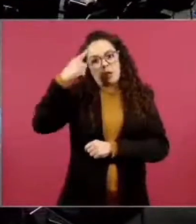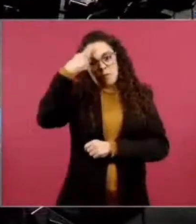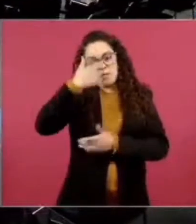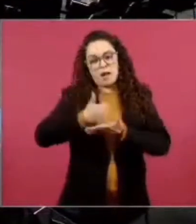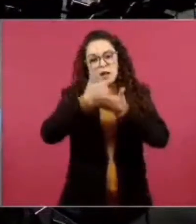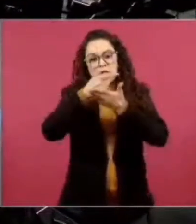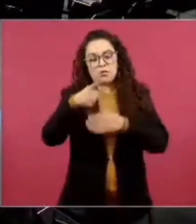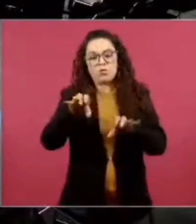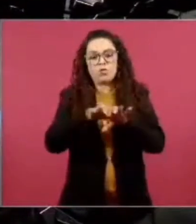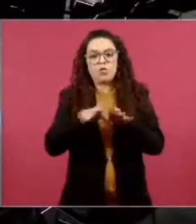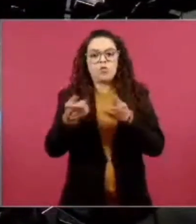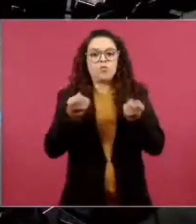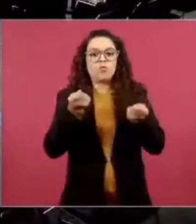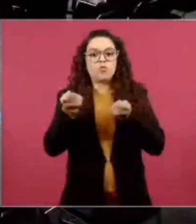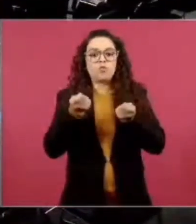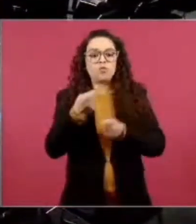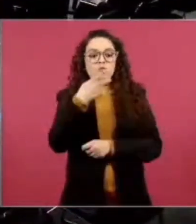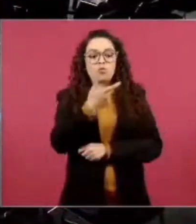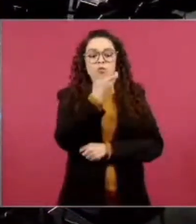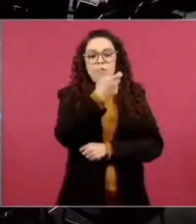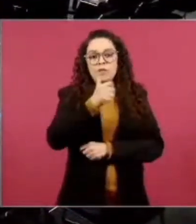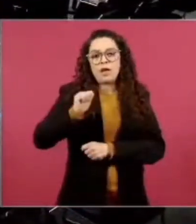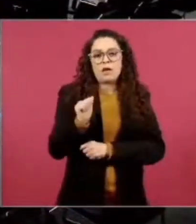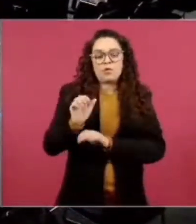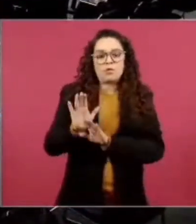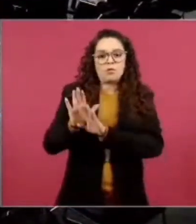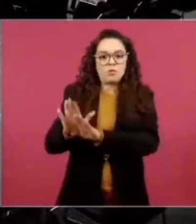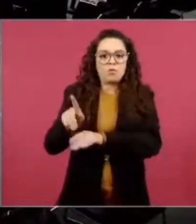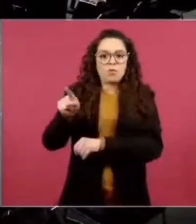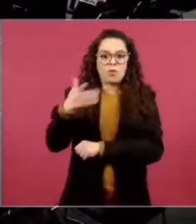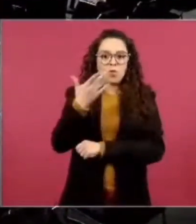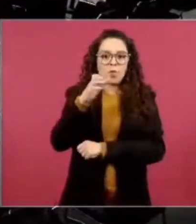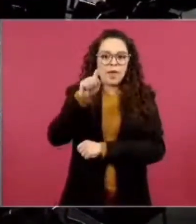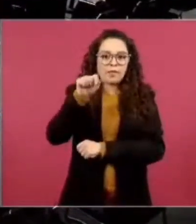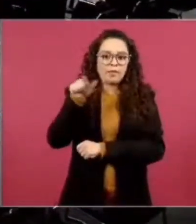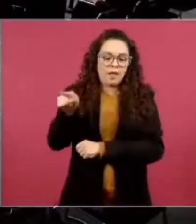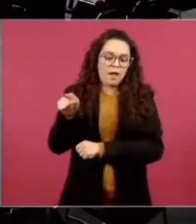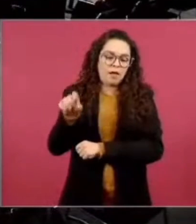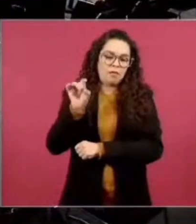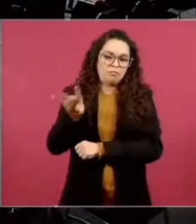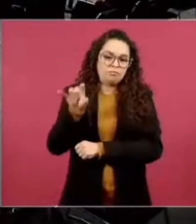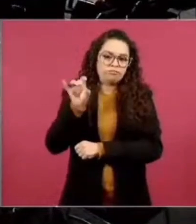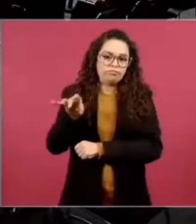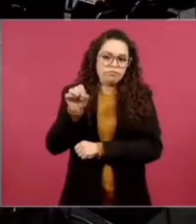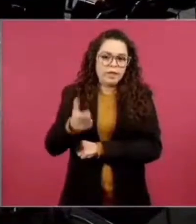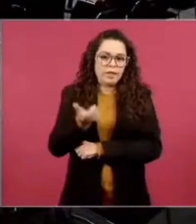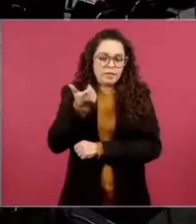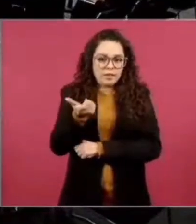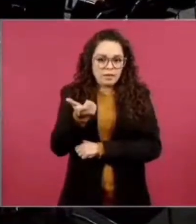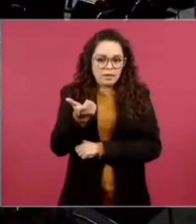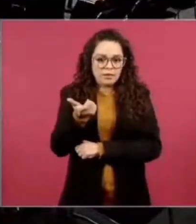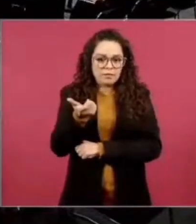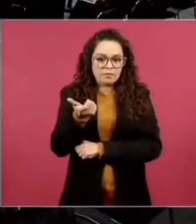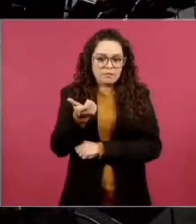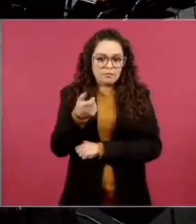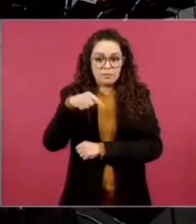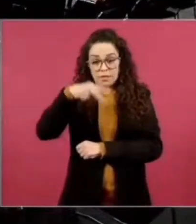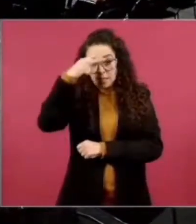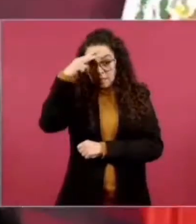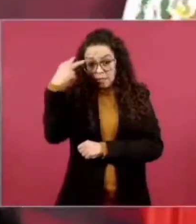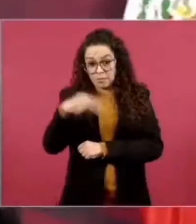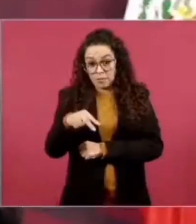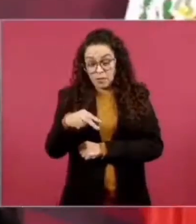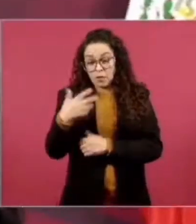del dinero en las pensiones. México tenía las cuotas más